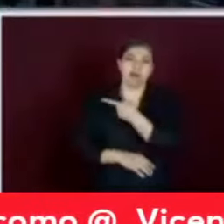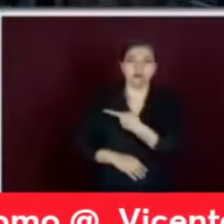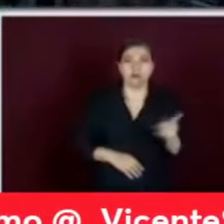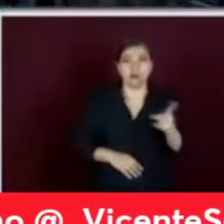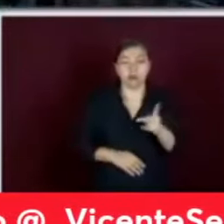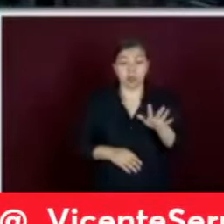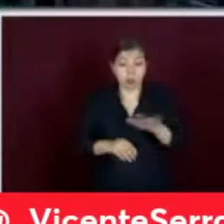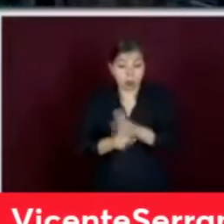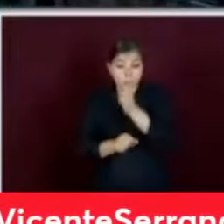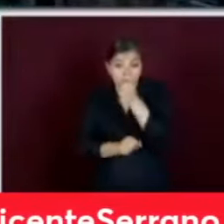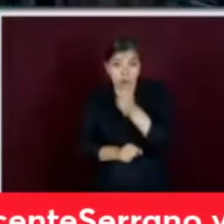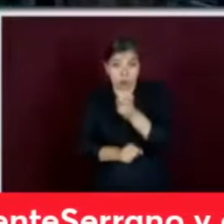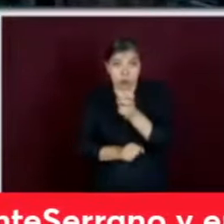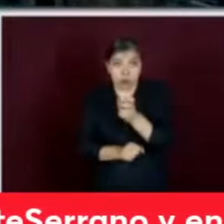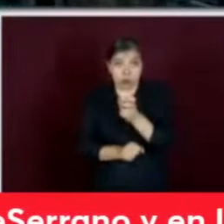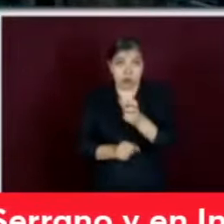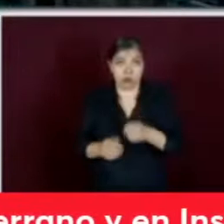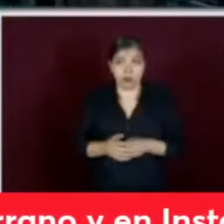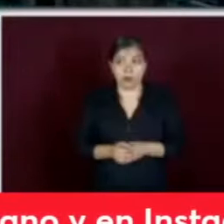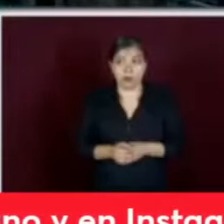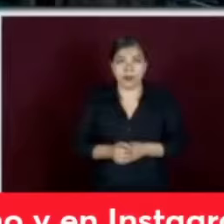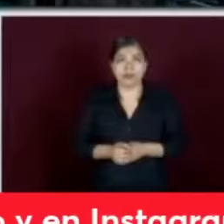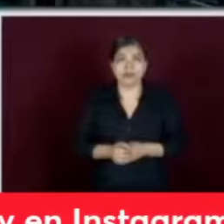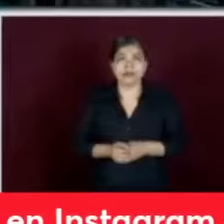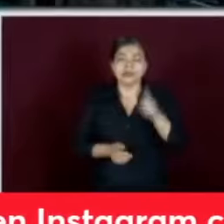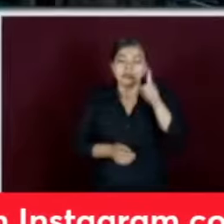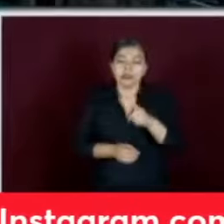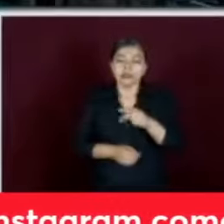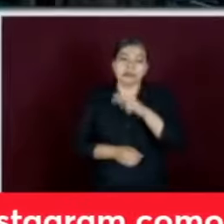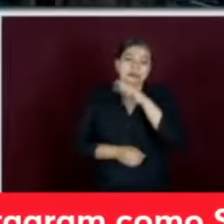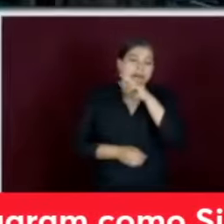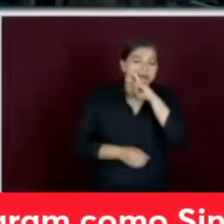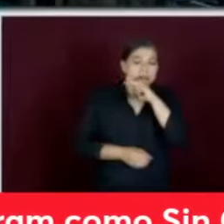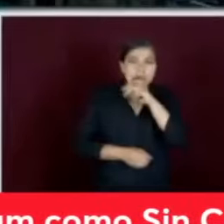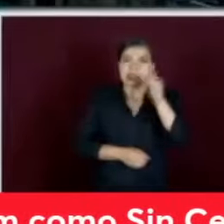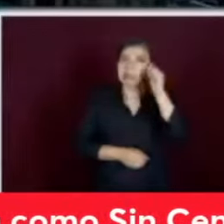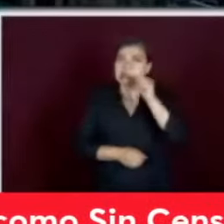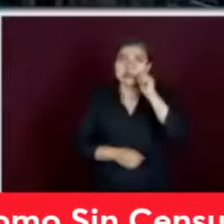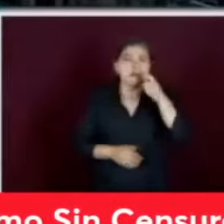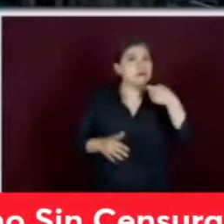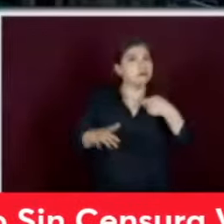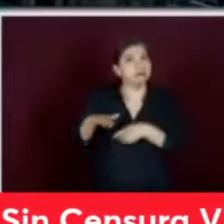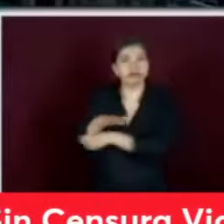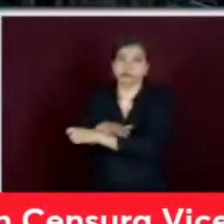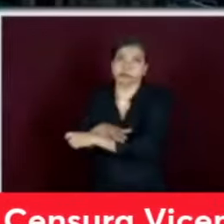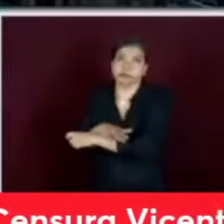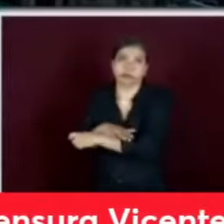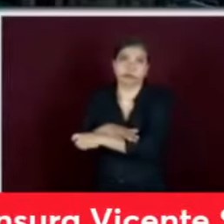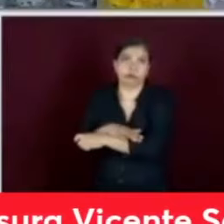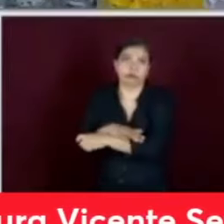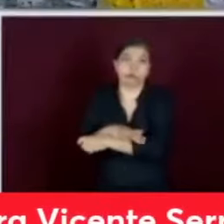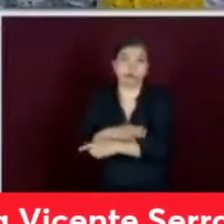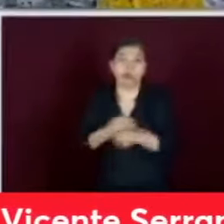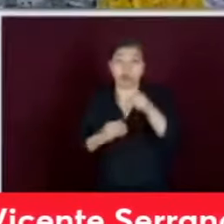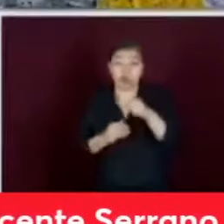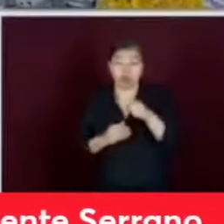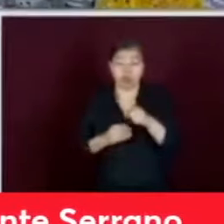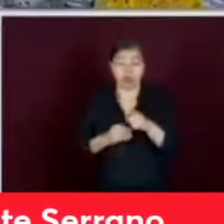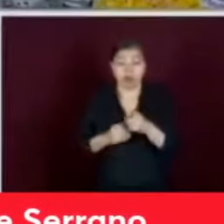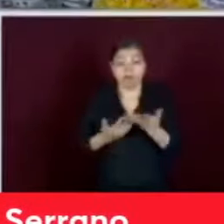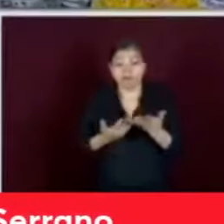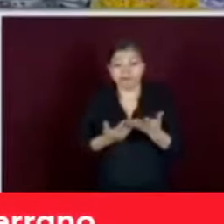ello, una abrumadora corrupción. Un modelo que